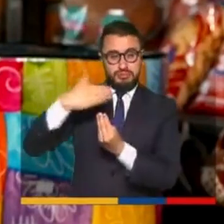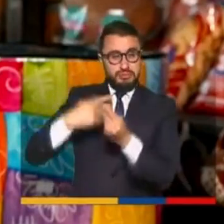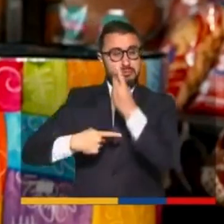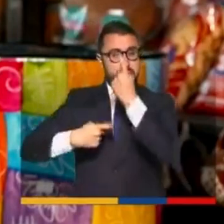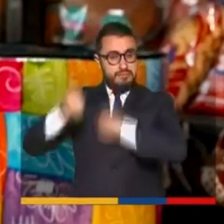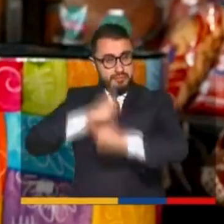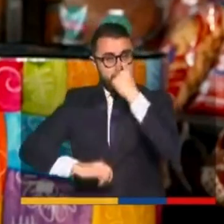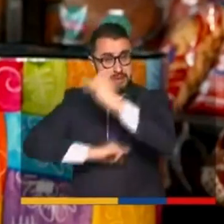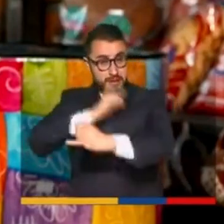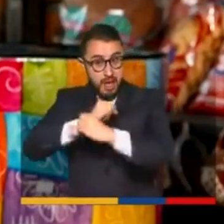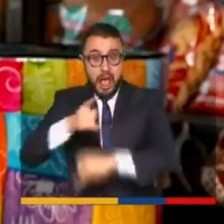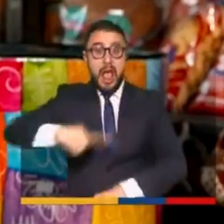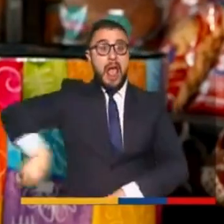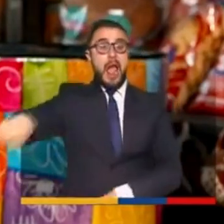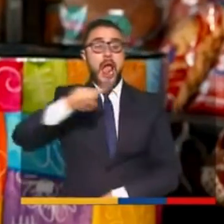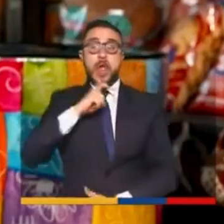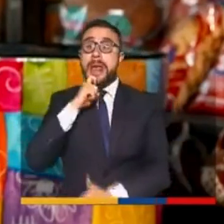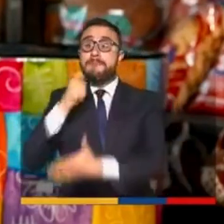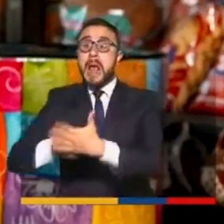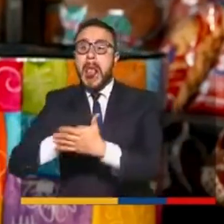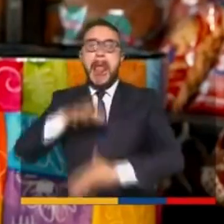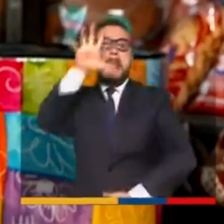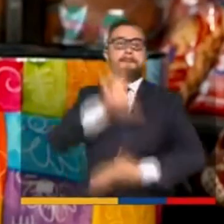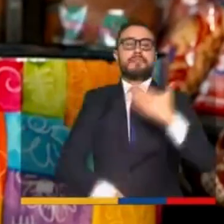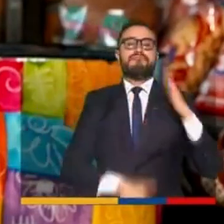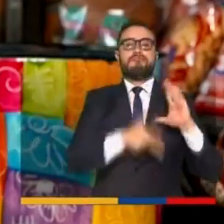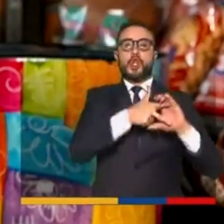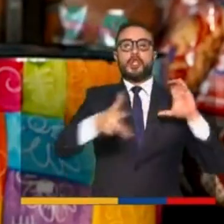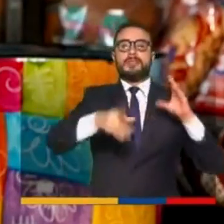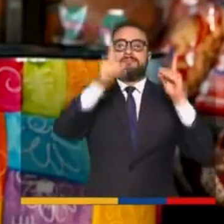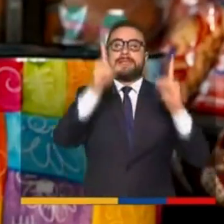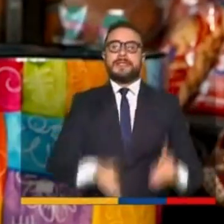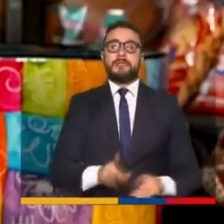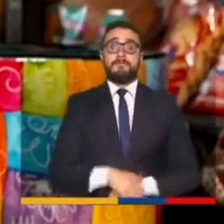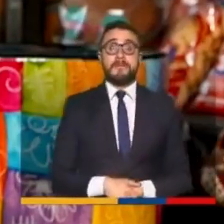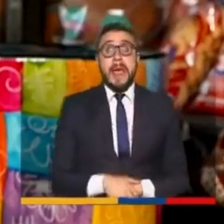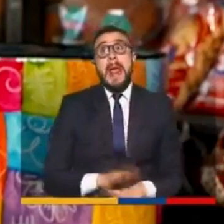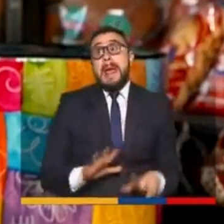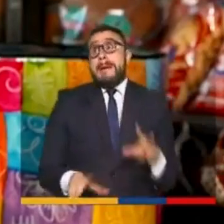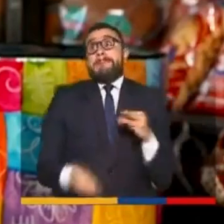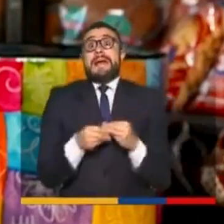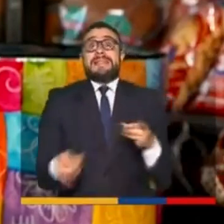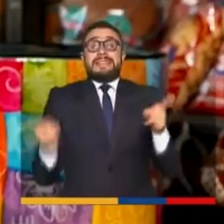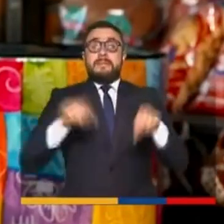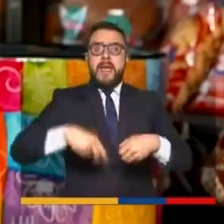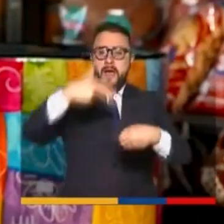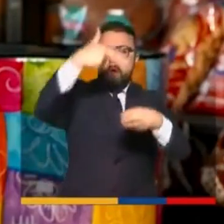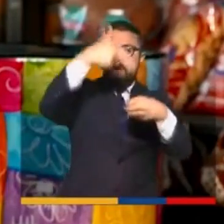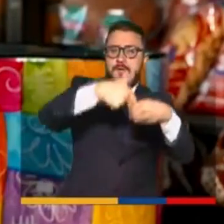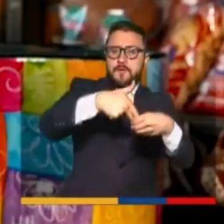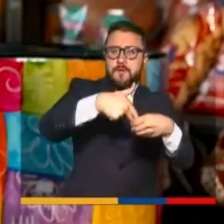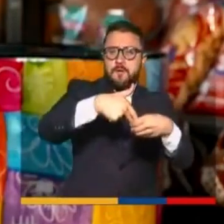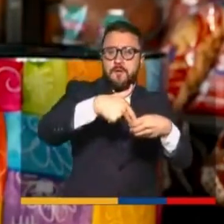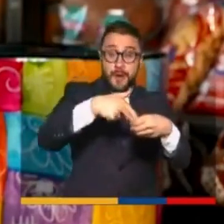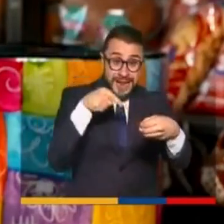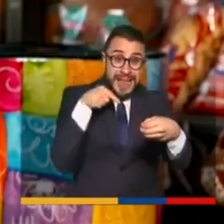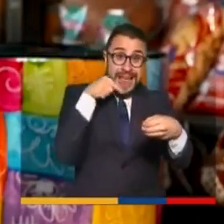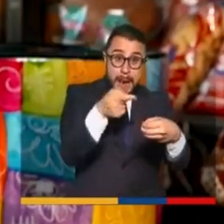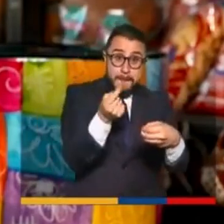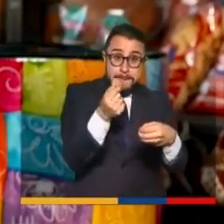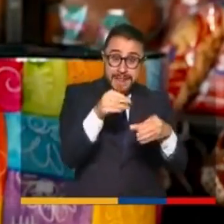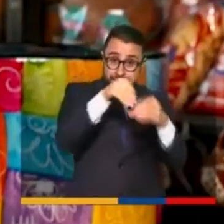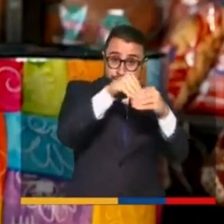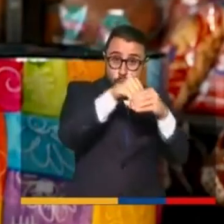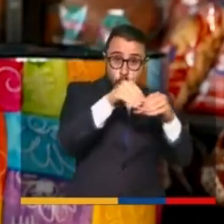del país. Y al déficit del Fondo de Estabilización de Combustibles, entre otras cosas, porque también Iván